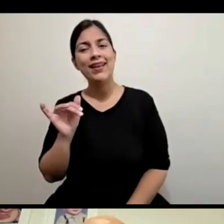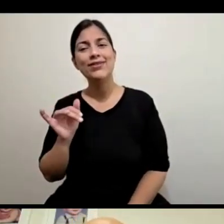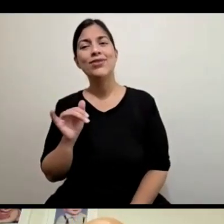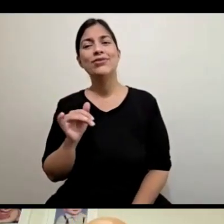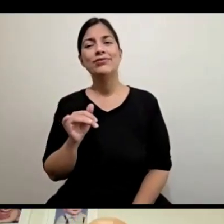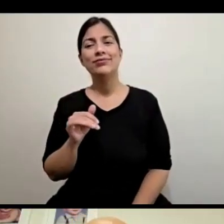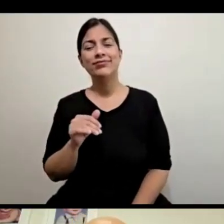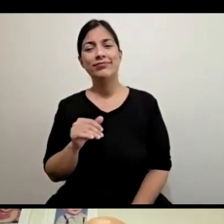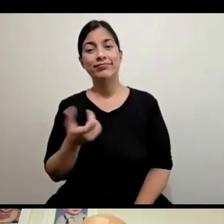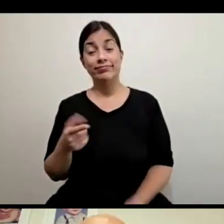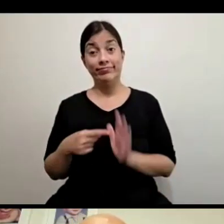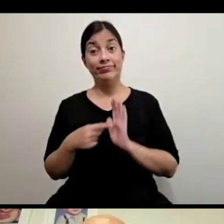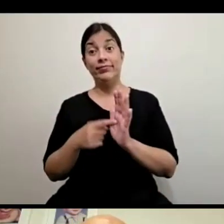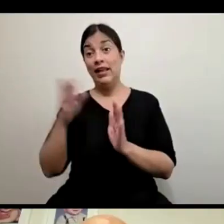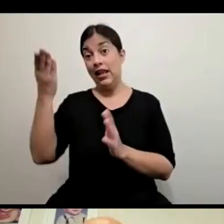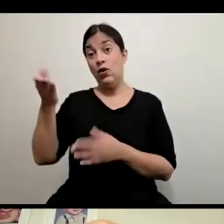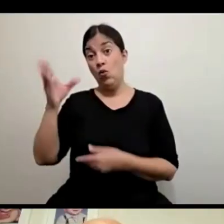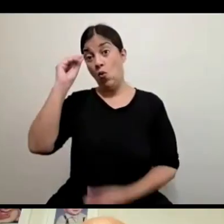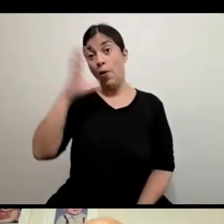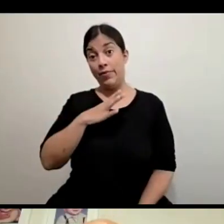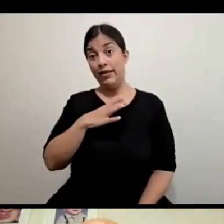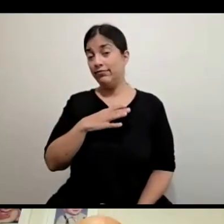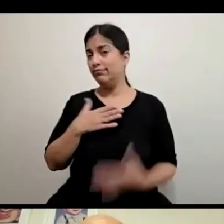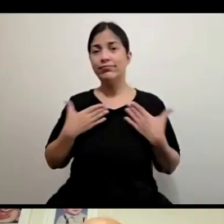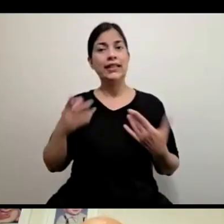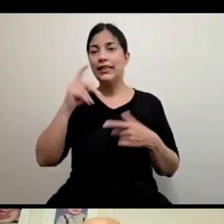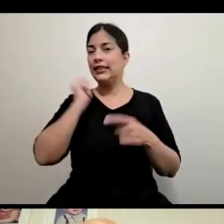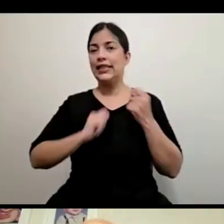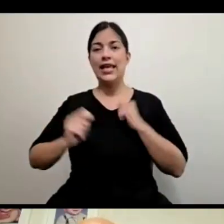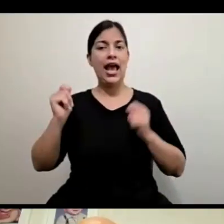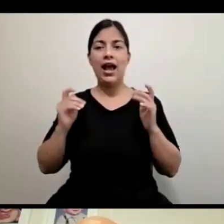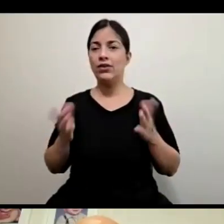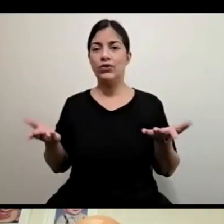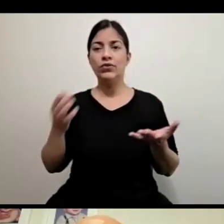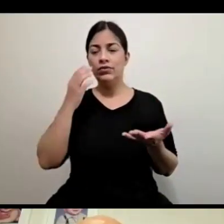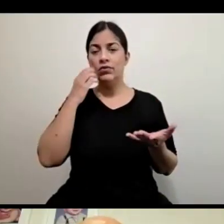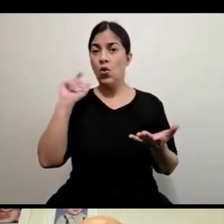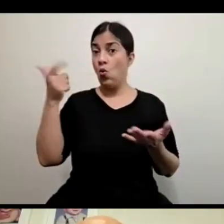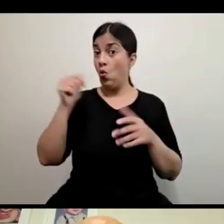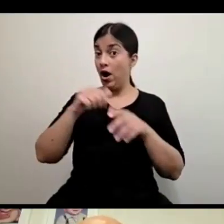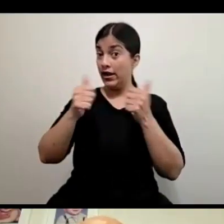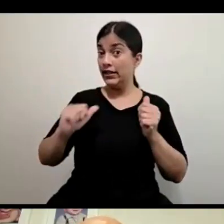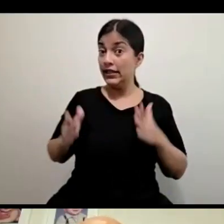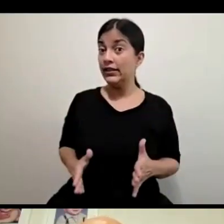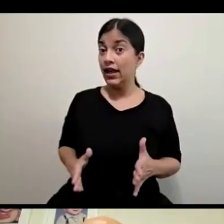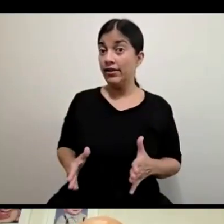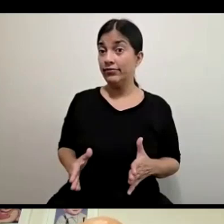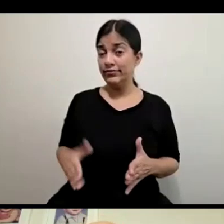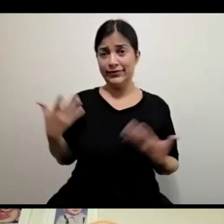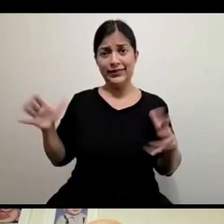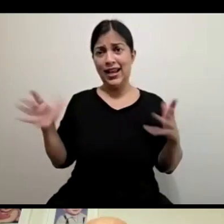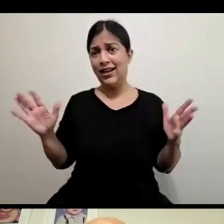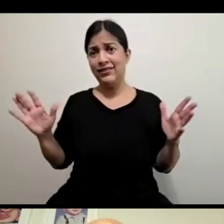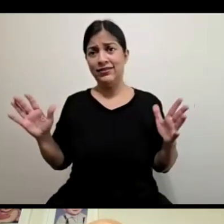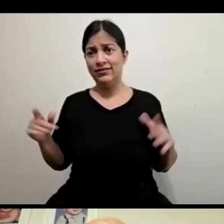que el hombre, que era un hombre de teatro, con toda, y además un artista, vino ya con ese, él ya era un artista cuando llegó